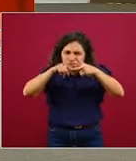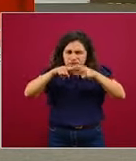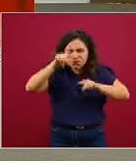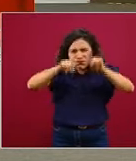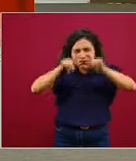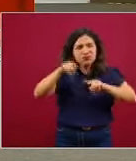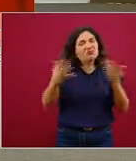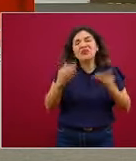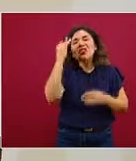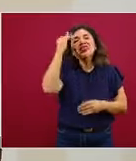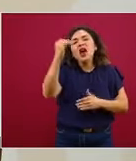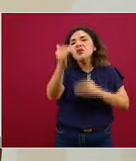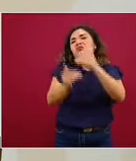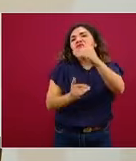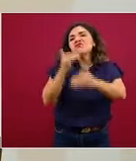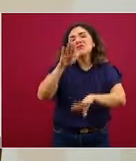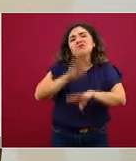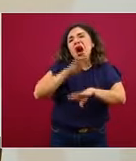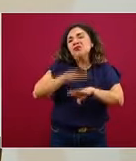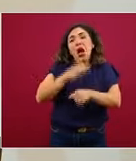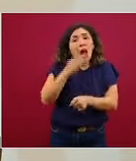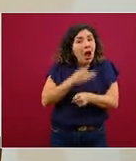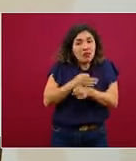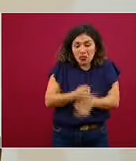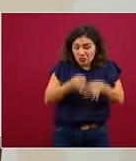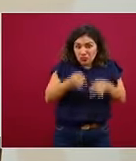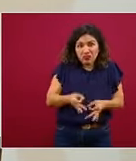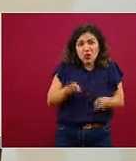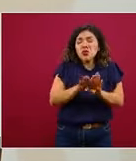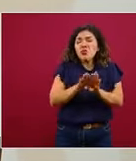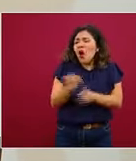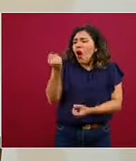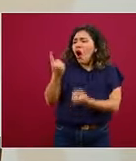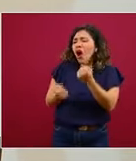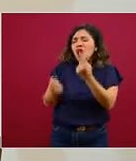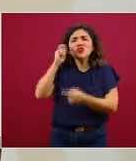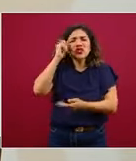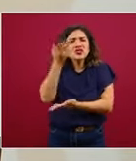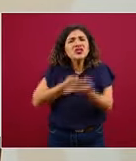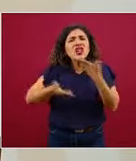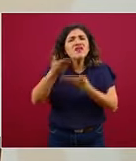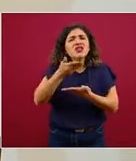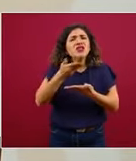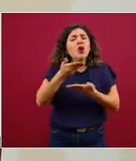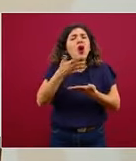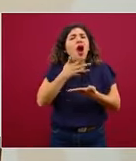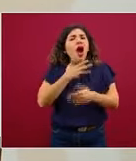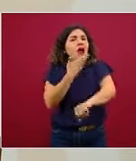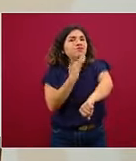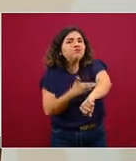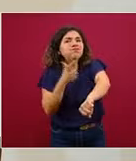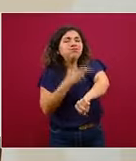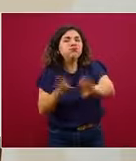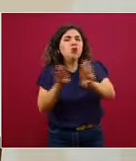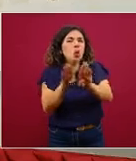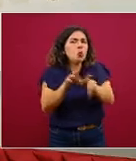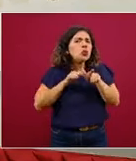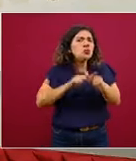el tiempo nos dirá, ya que en este momento, como algunos de los servicios fueron están en un proceso de